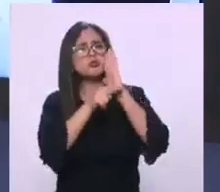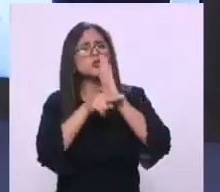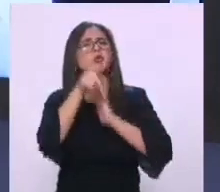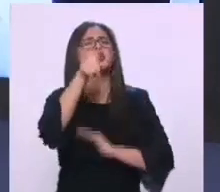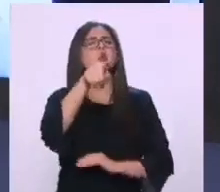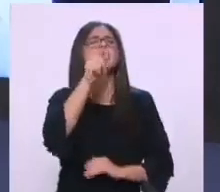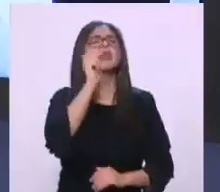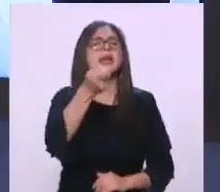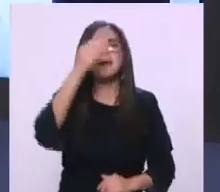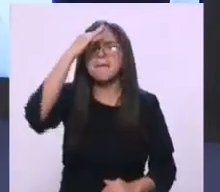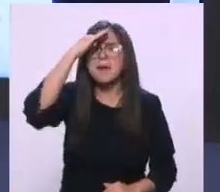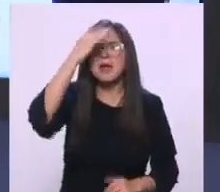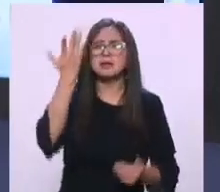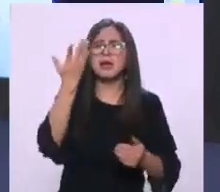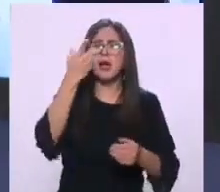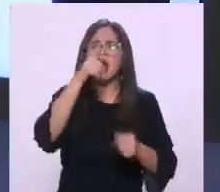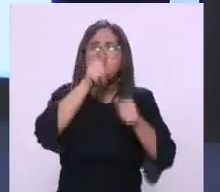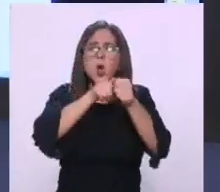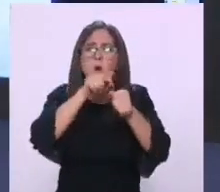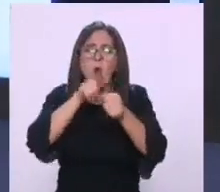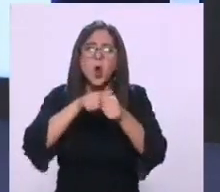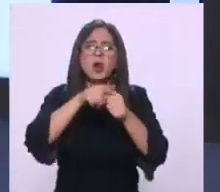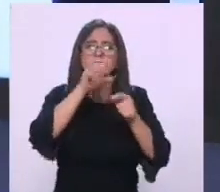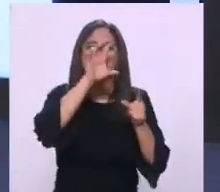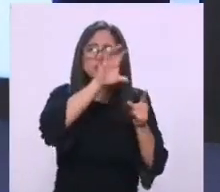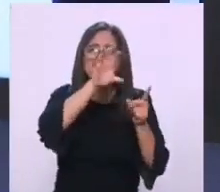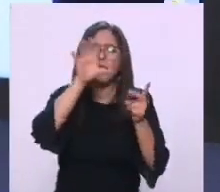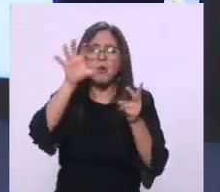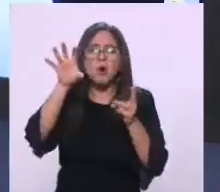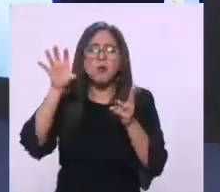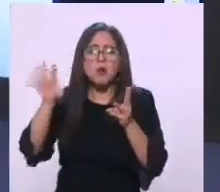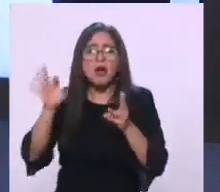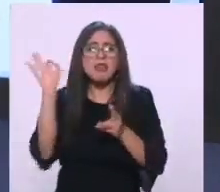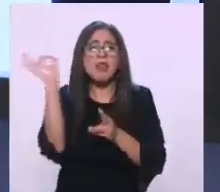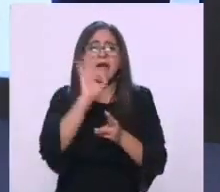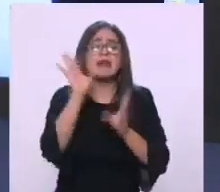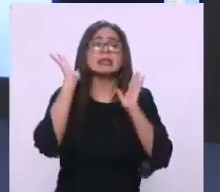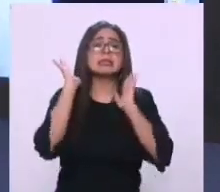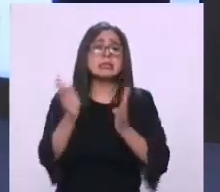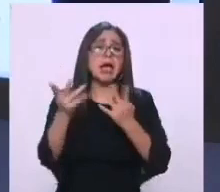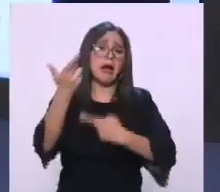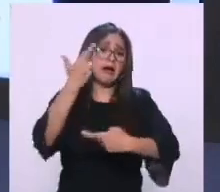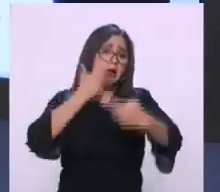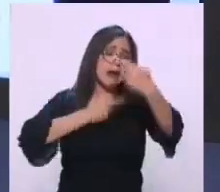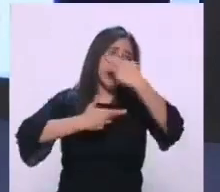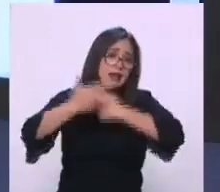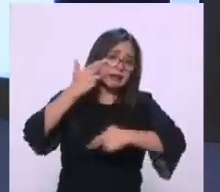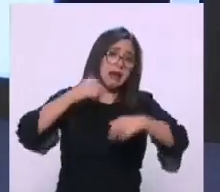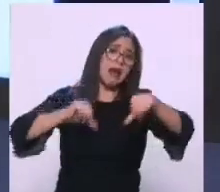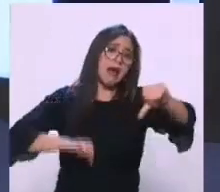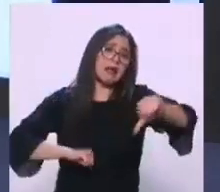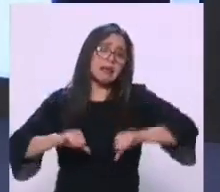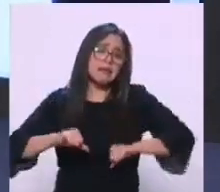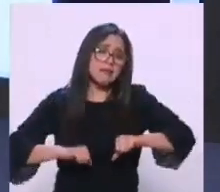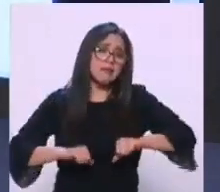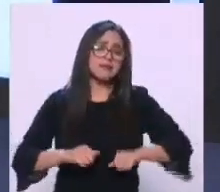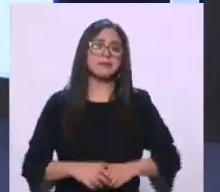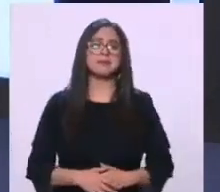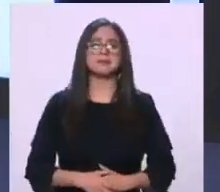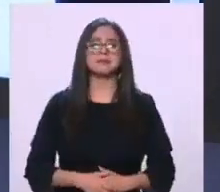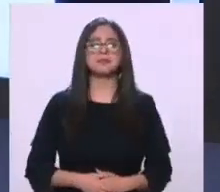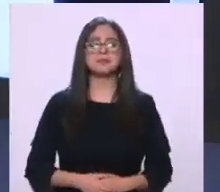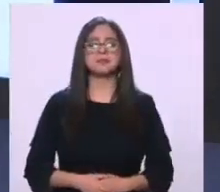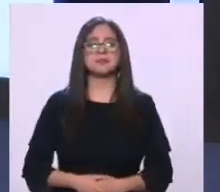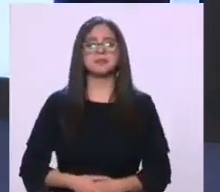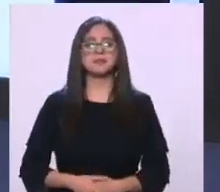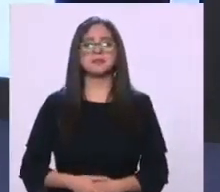del semáforo, de los colores que nos van a indicar si podemos irnos incorporando a la vida diaria normal? Me